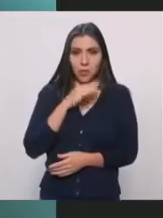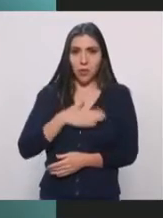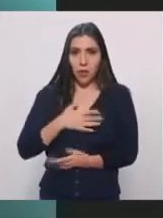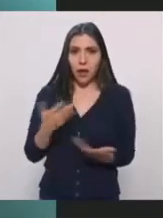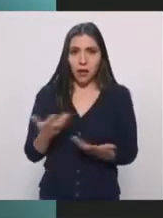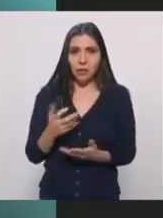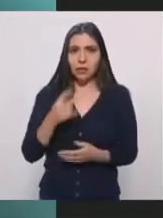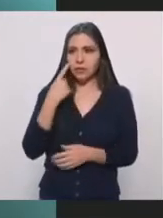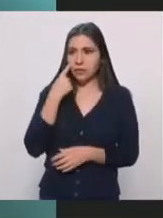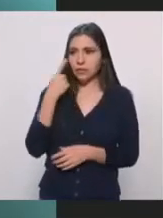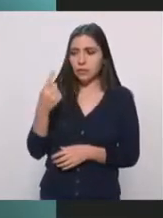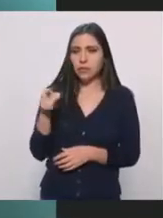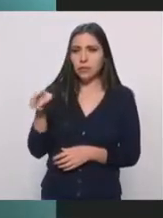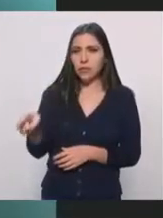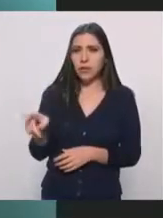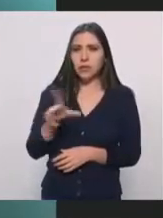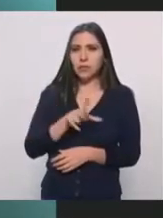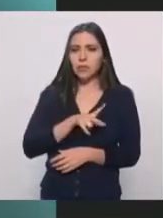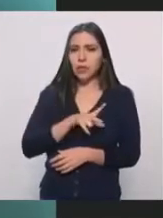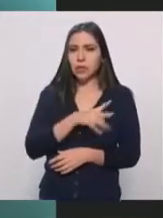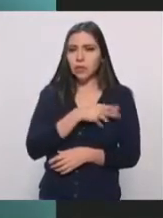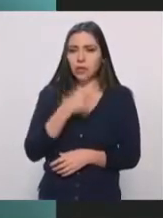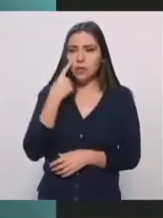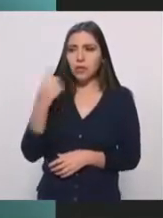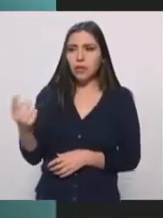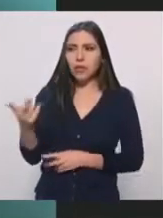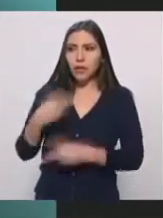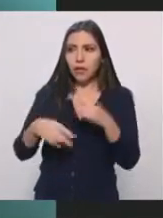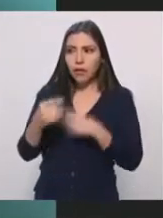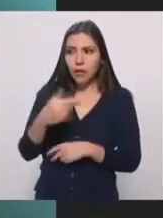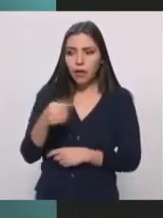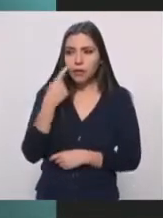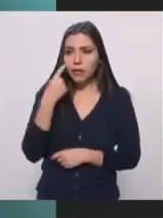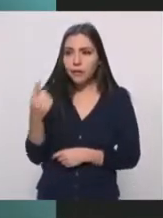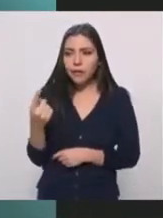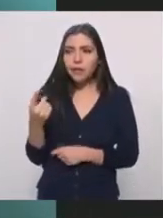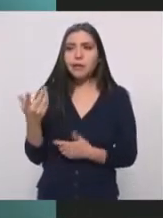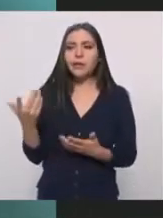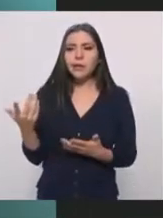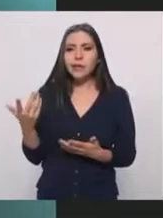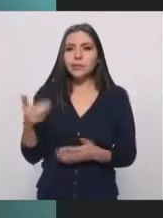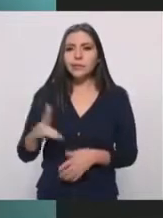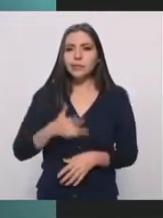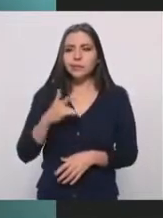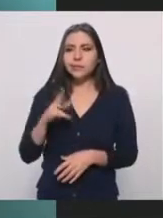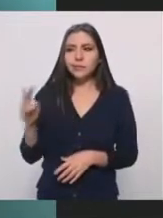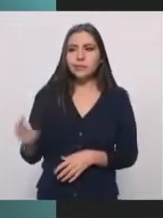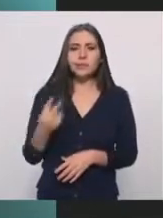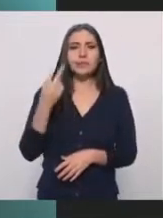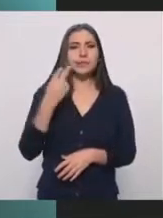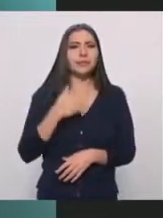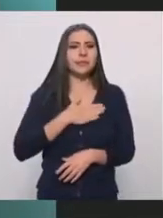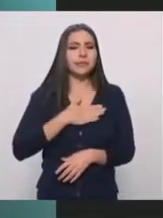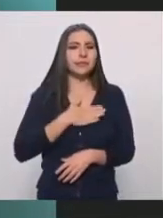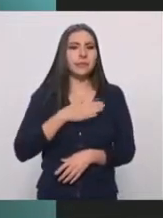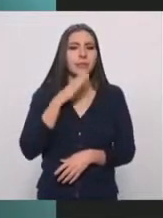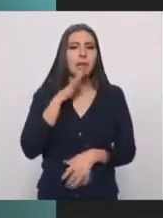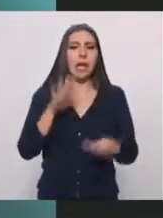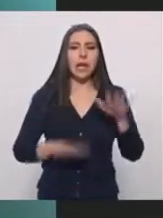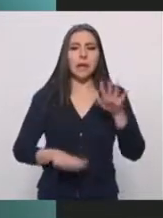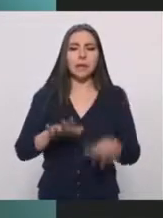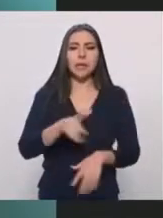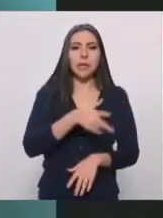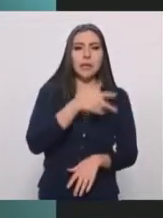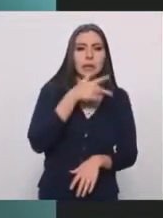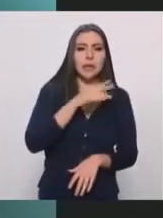está causando un dolor en nuestros hijos, pues podemos mirarnos a nosotros. Hay un ejercicio muy bueno que cuando los padres, por